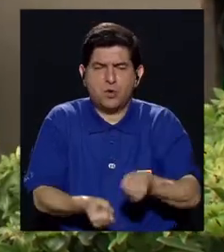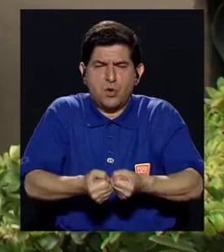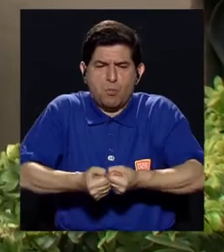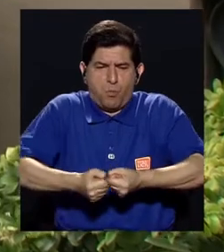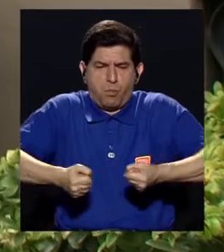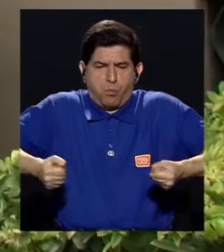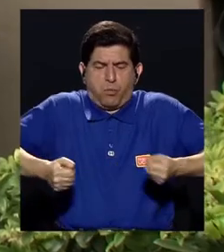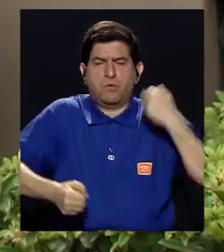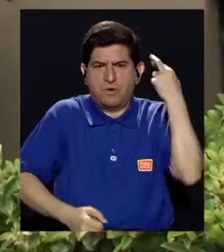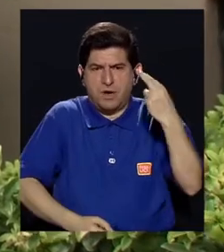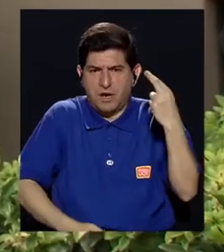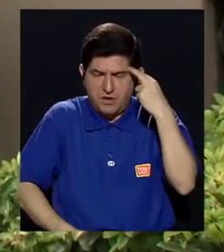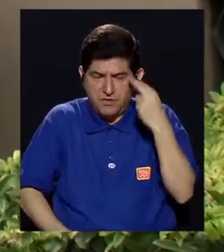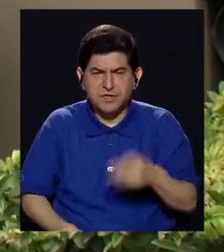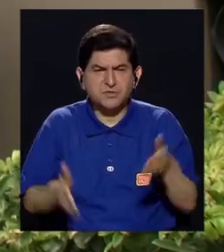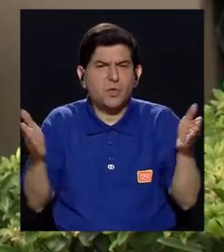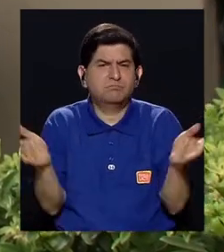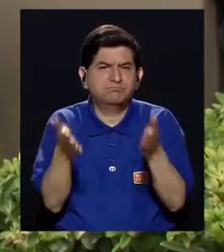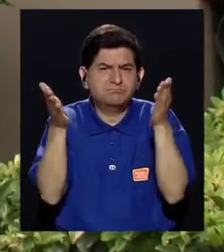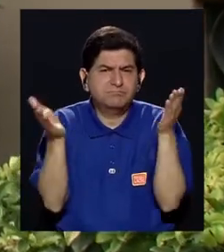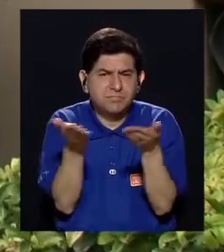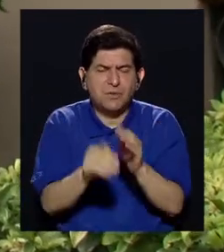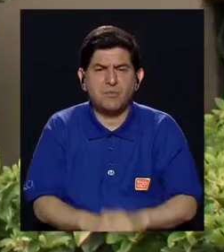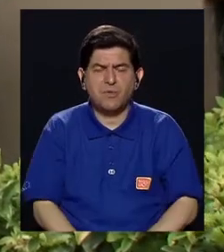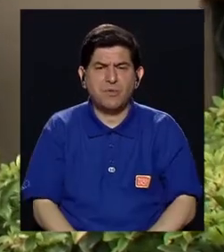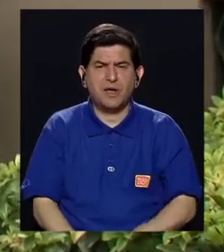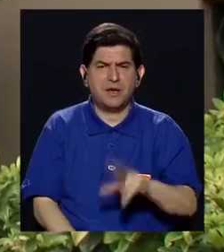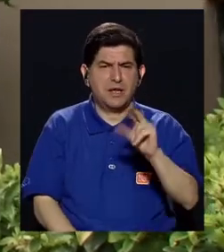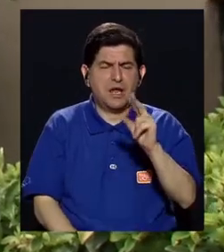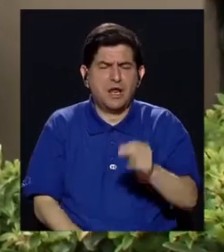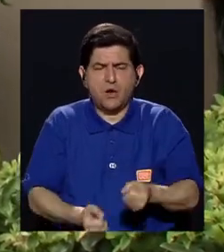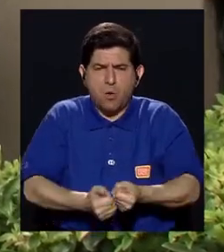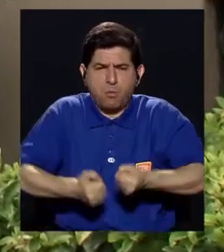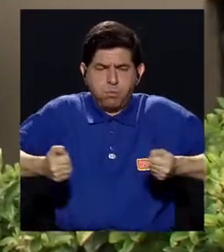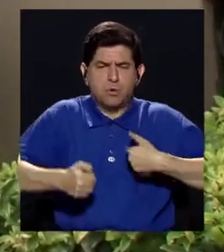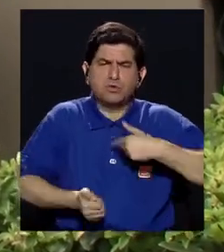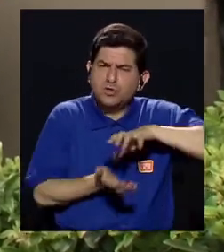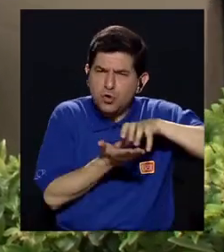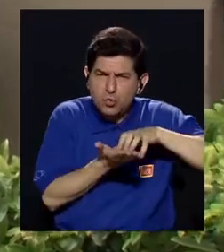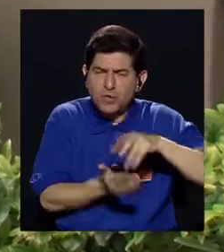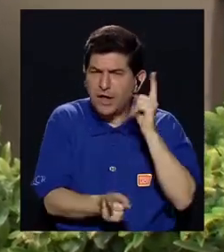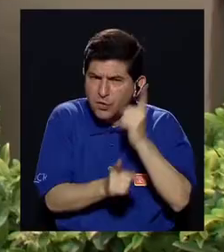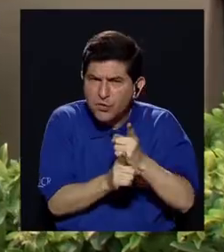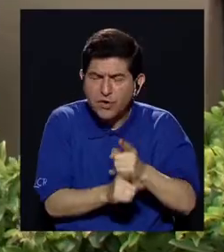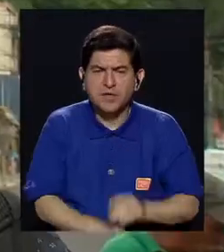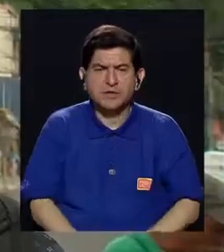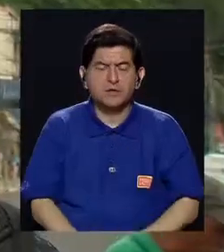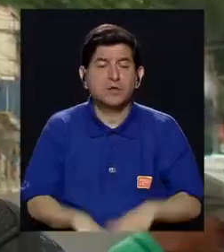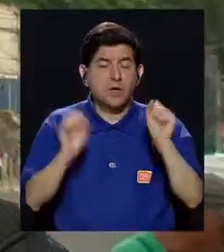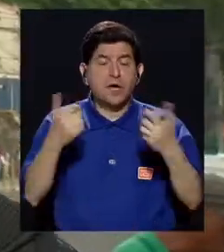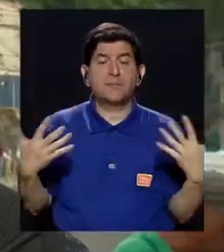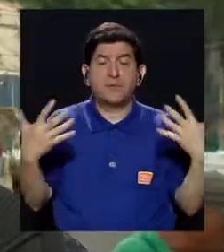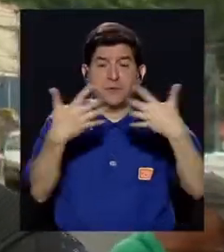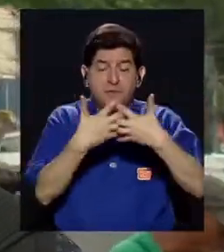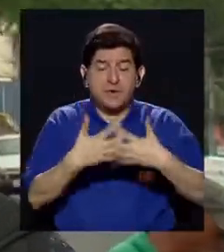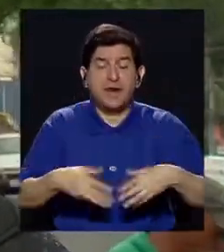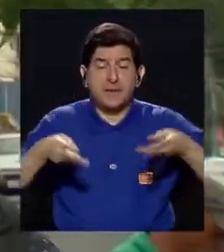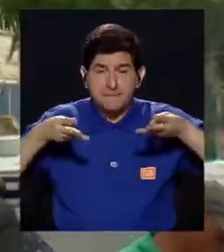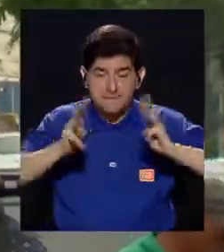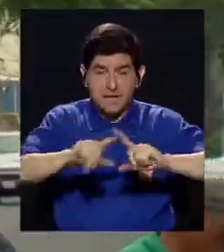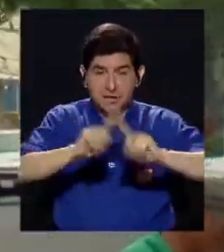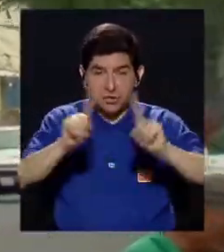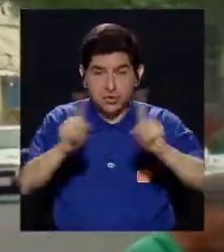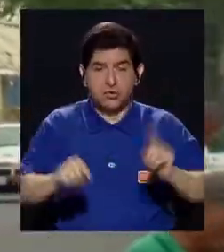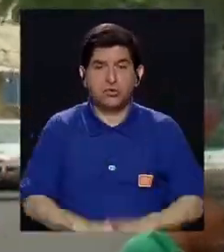que las mujeres suban de peso y por eso las promueven así como que no suben el peso. Entonces, que tenía dudas si era eso. Que se pueden combinar